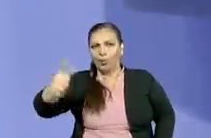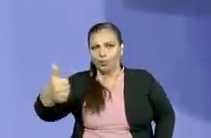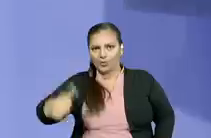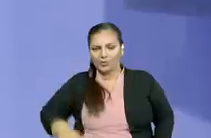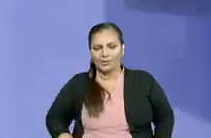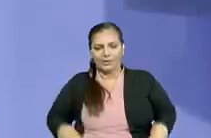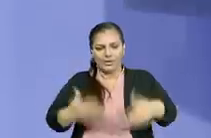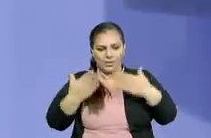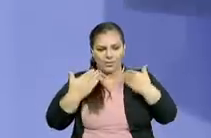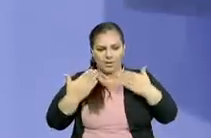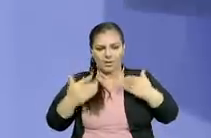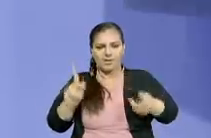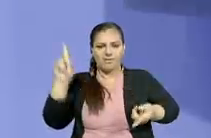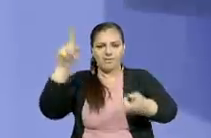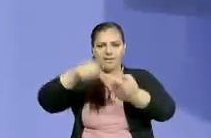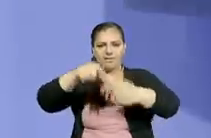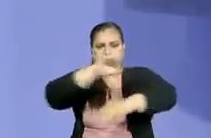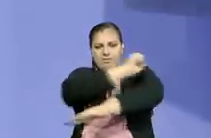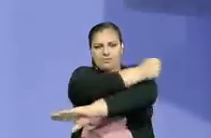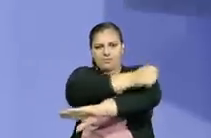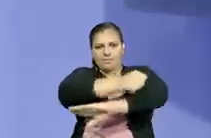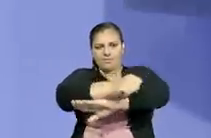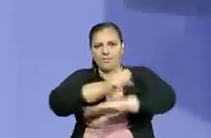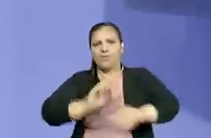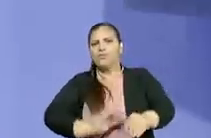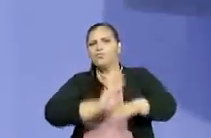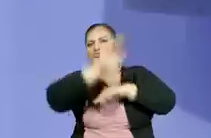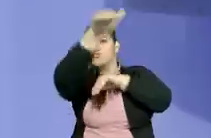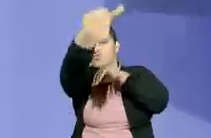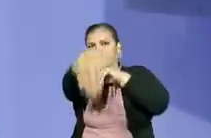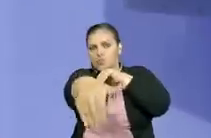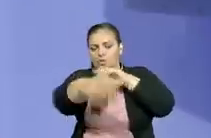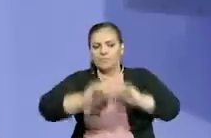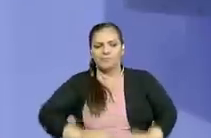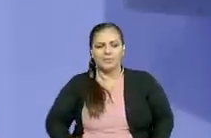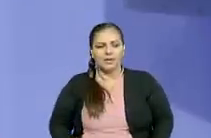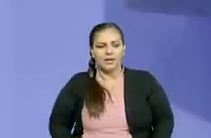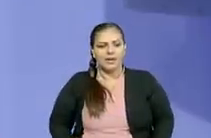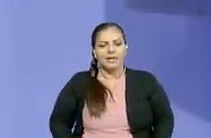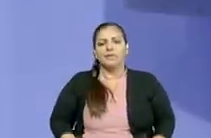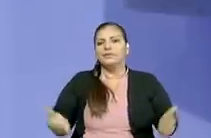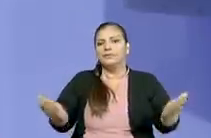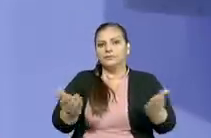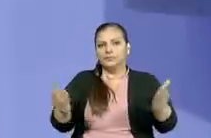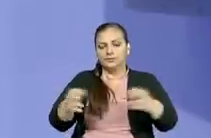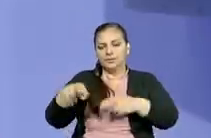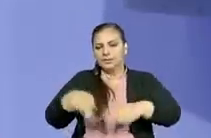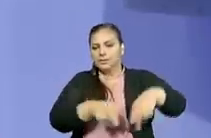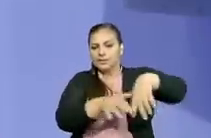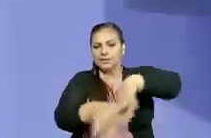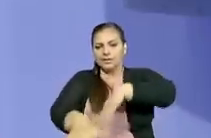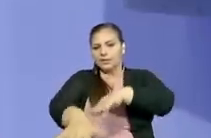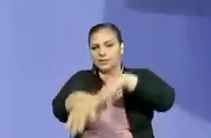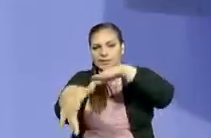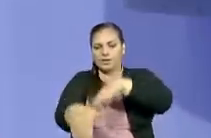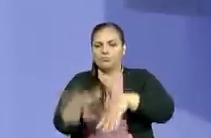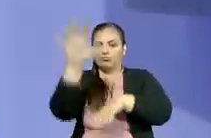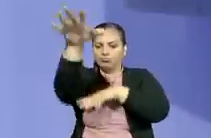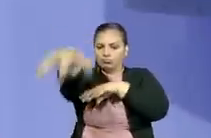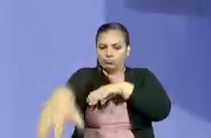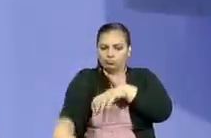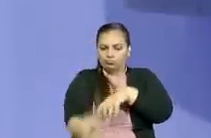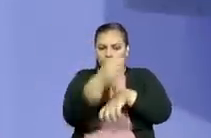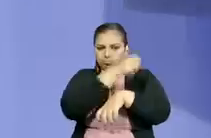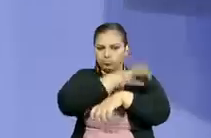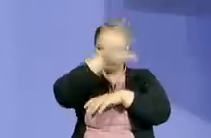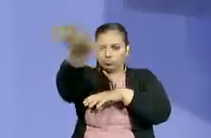Guayaquil-San Borondón, avanza la aerovía, se firma el dragado de los 98 kilómetros desde la boya de